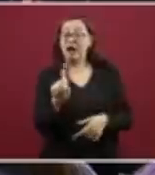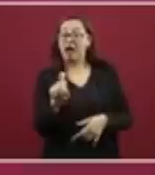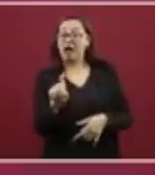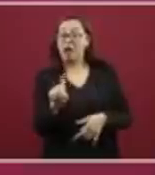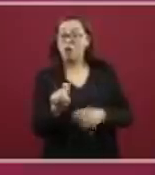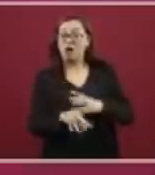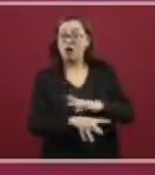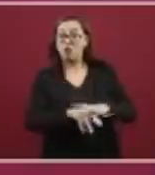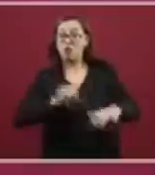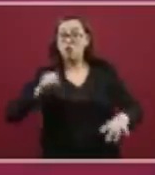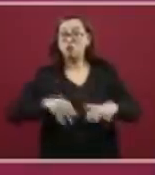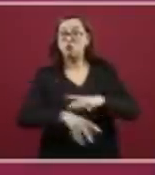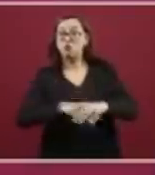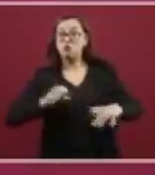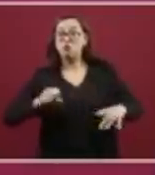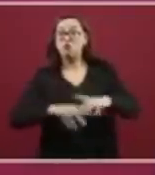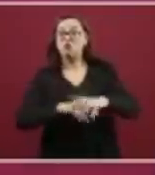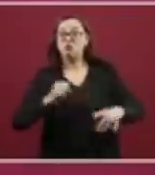contaminados.